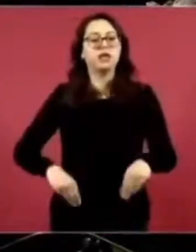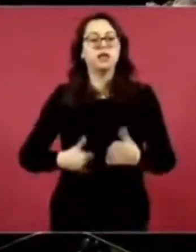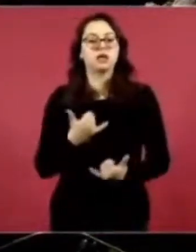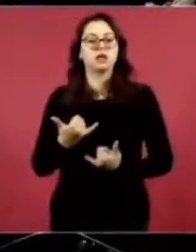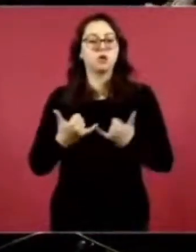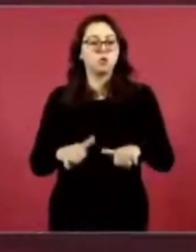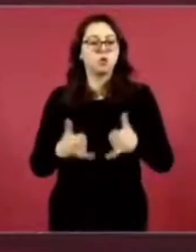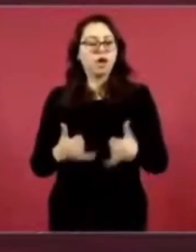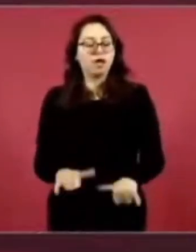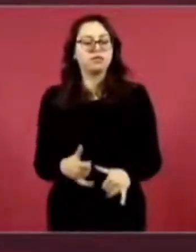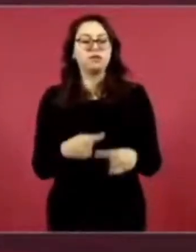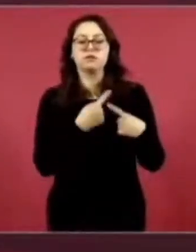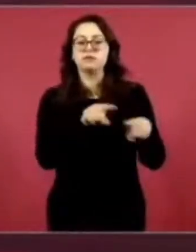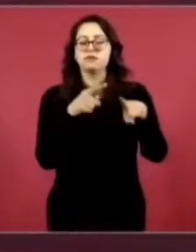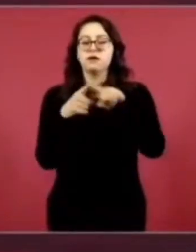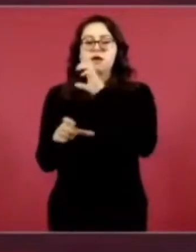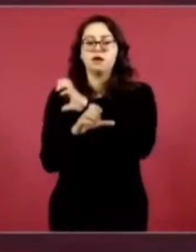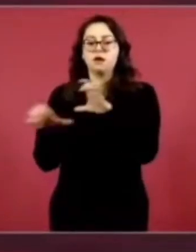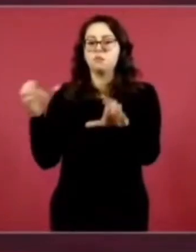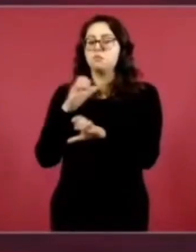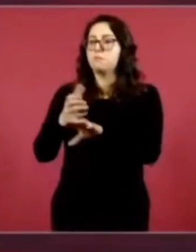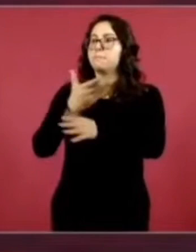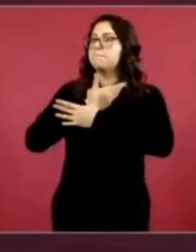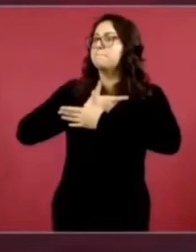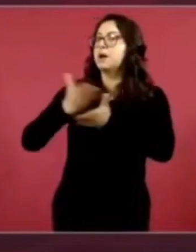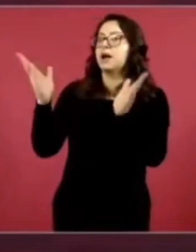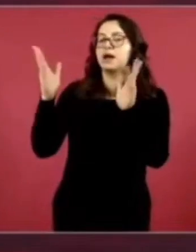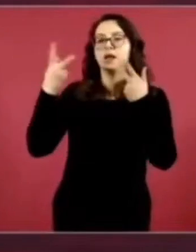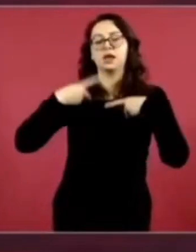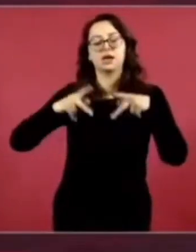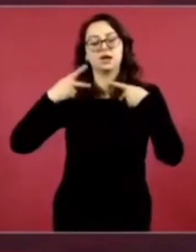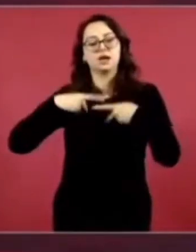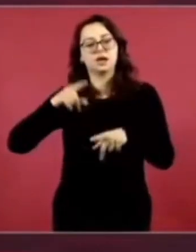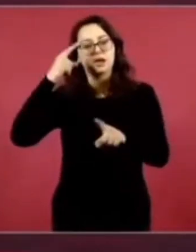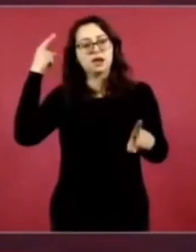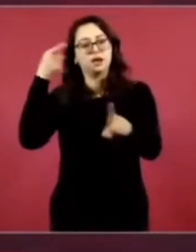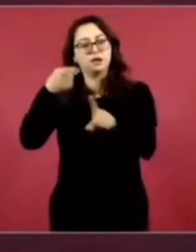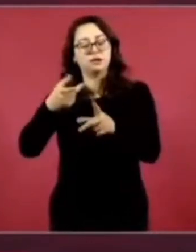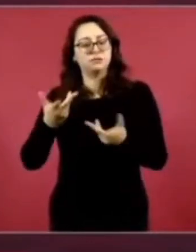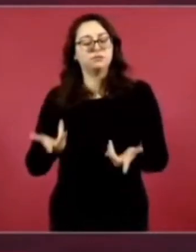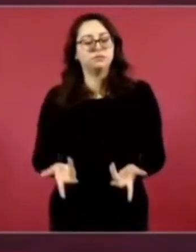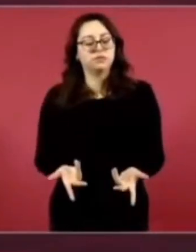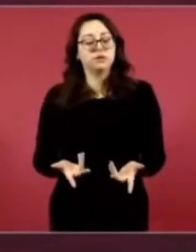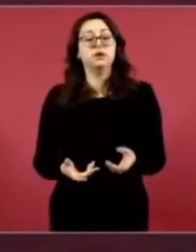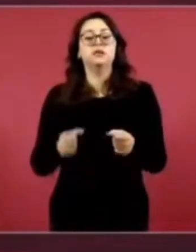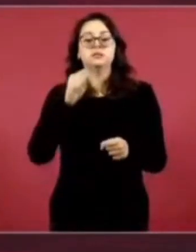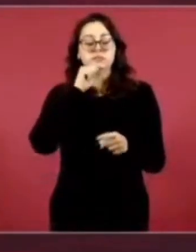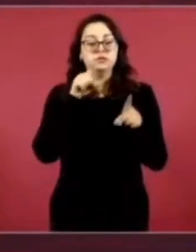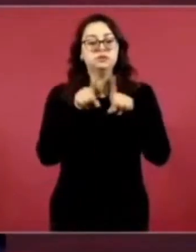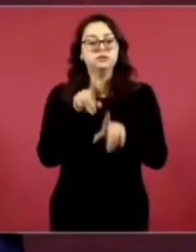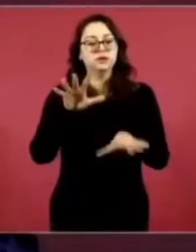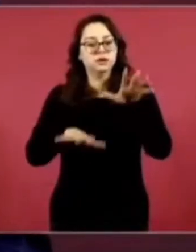todo para la gente hasta aparatos